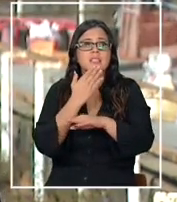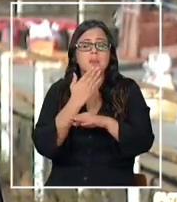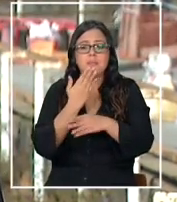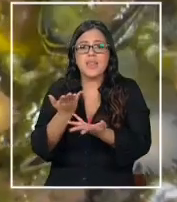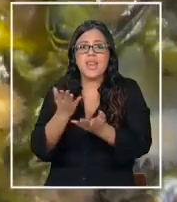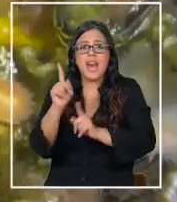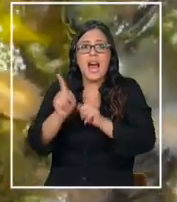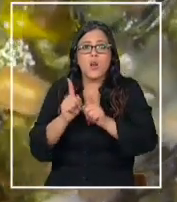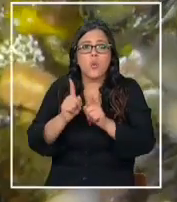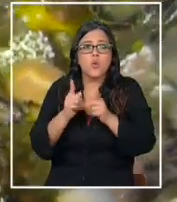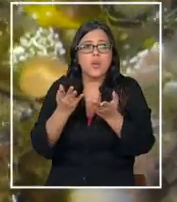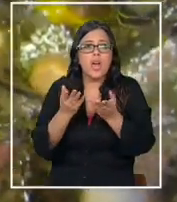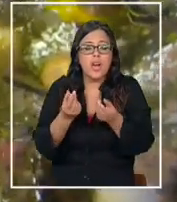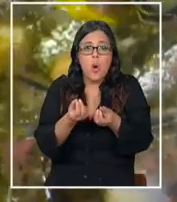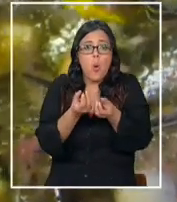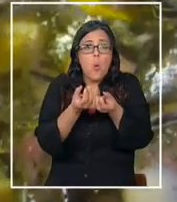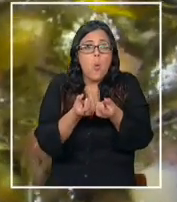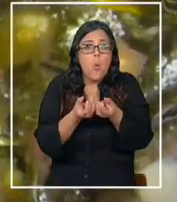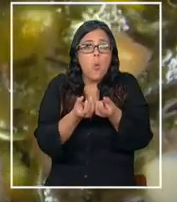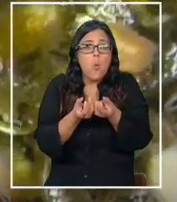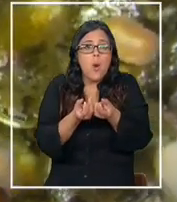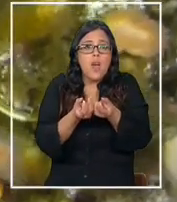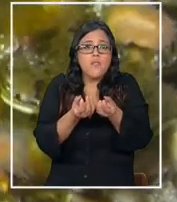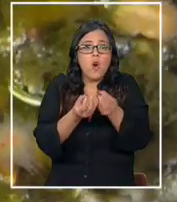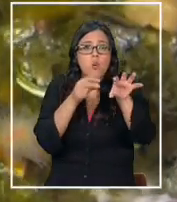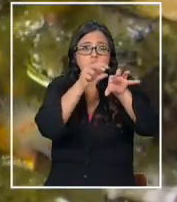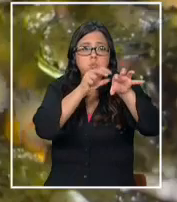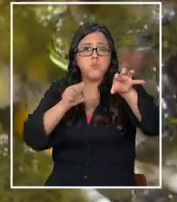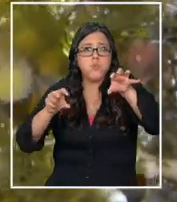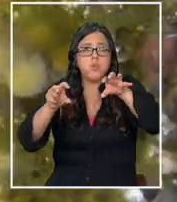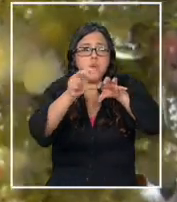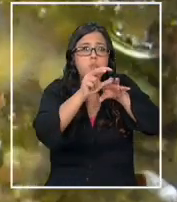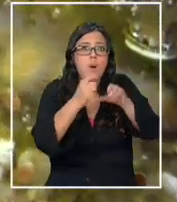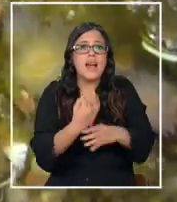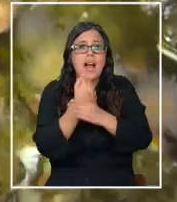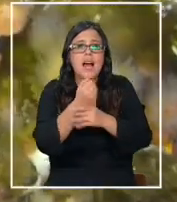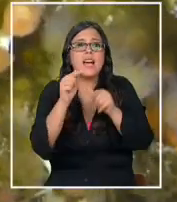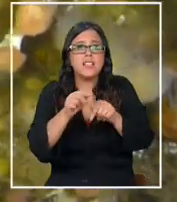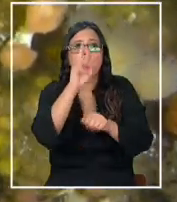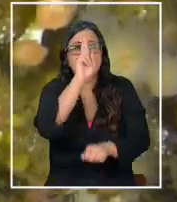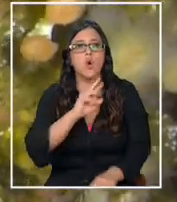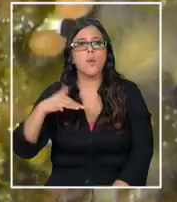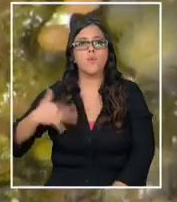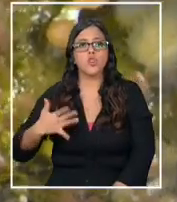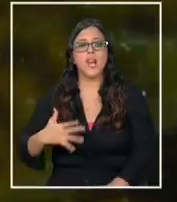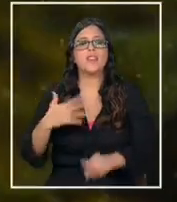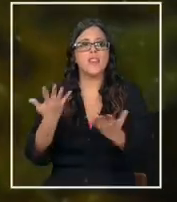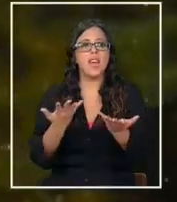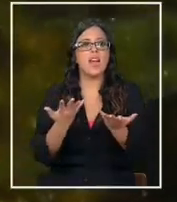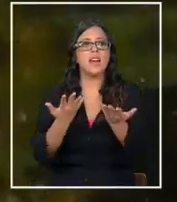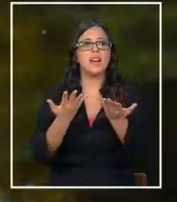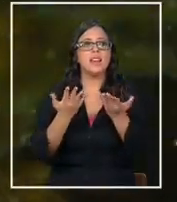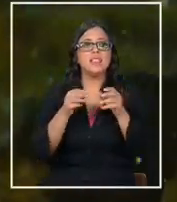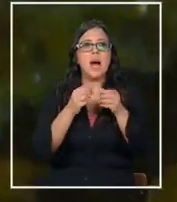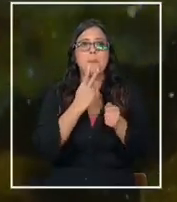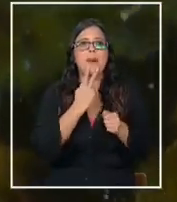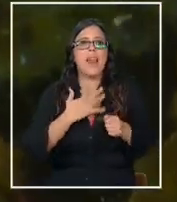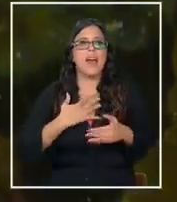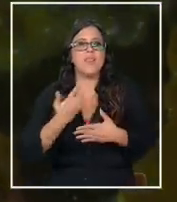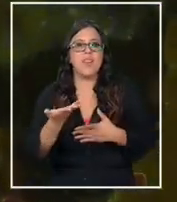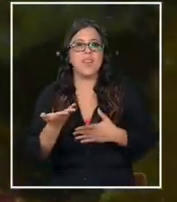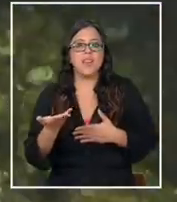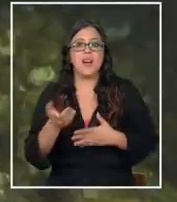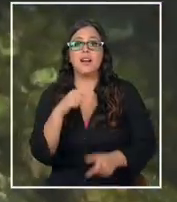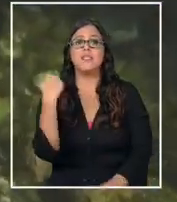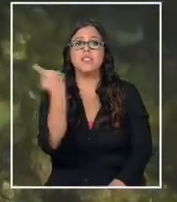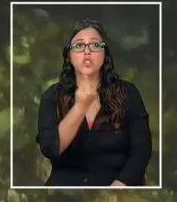estos juveniles, los huevos o las larvas queden protegidos, todo eso no les ayuda. Entonces, eso cumple un rol muy importante para el ecosistema. O sea, si